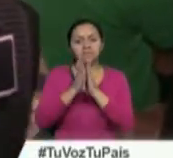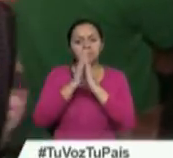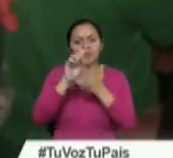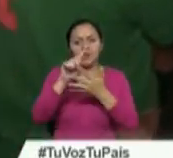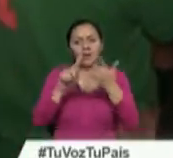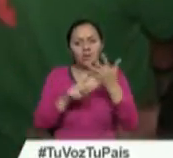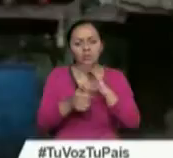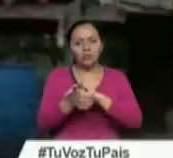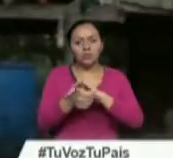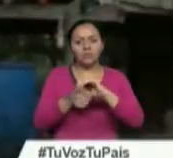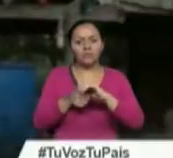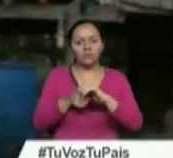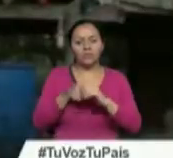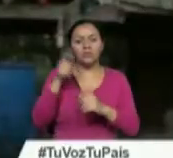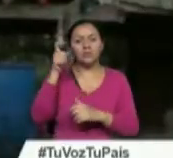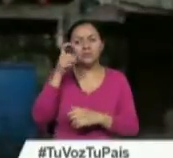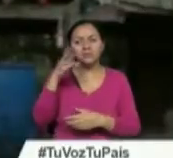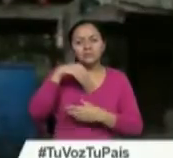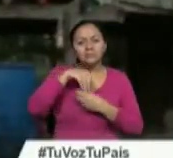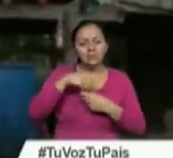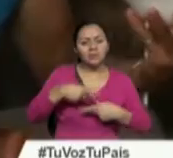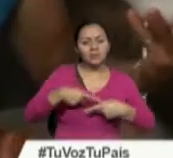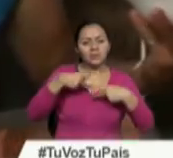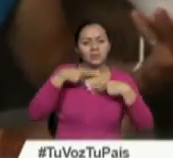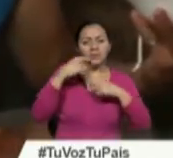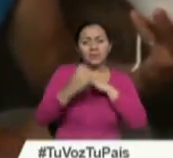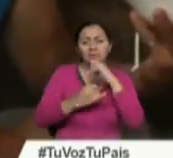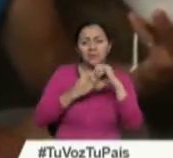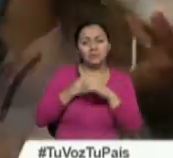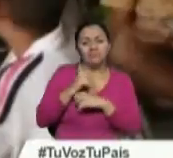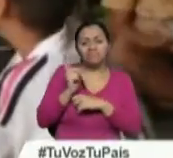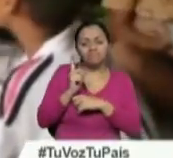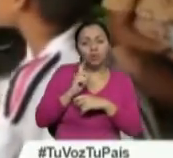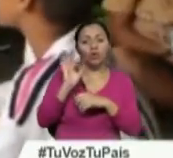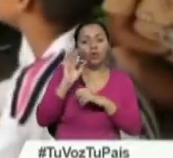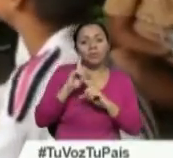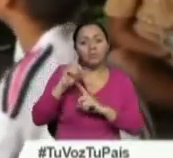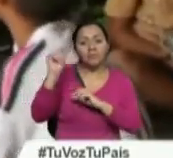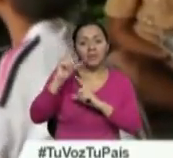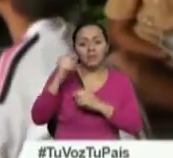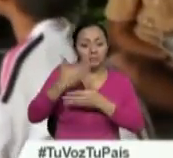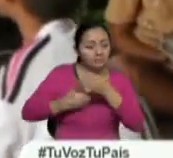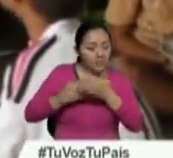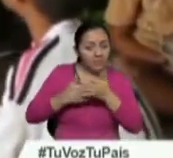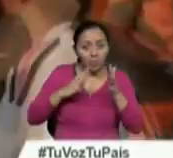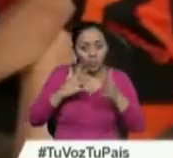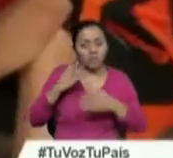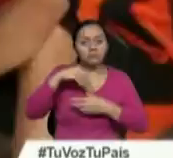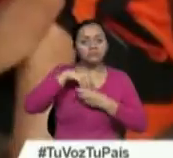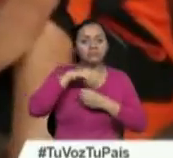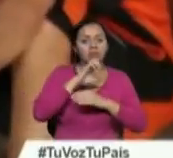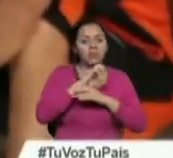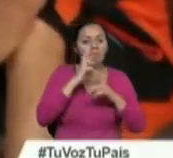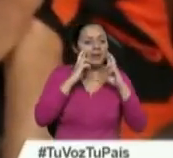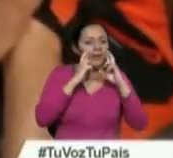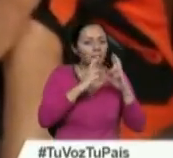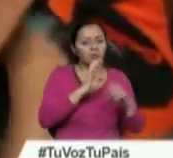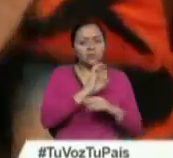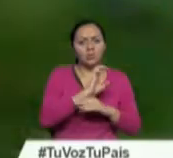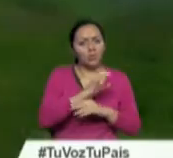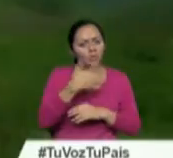asilo de personas necesitadas de protección internacional y migrantes indocumentados que llegan al Ecuador, reconociendo